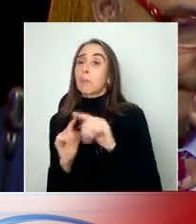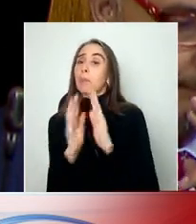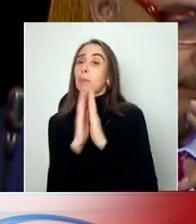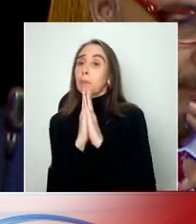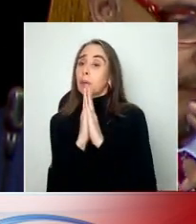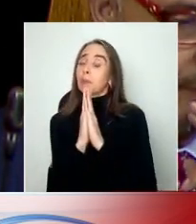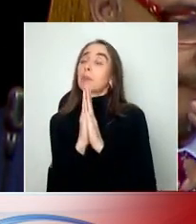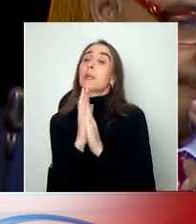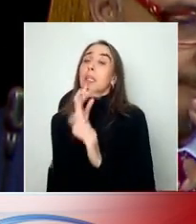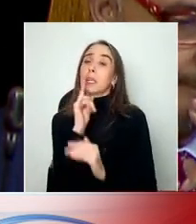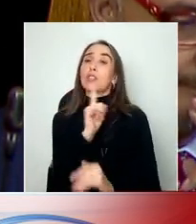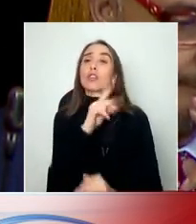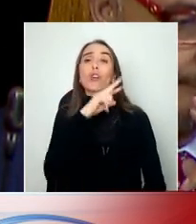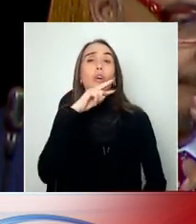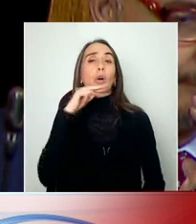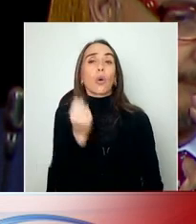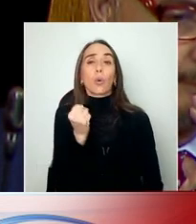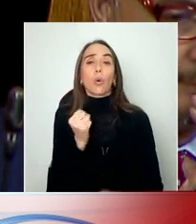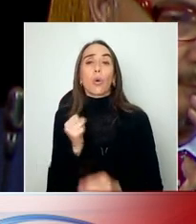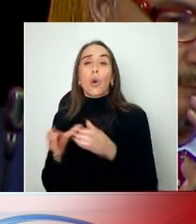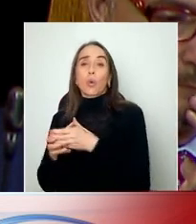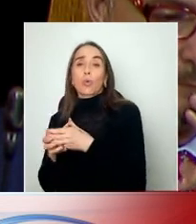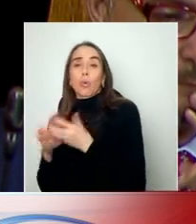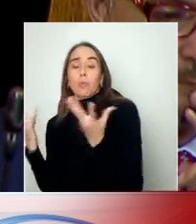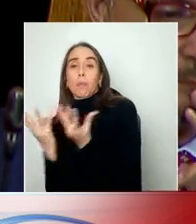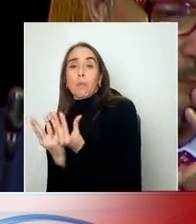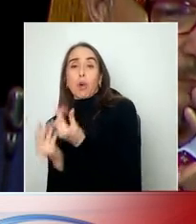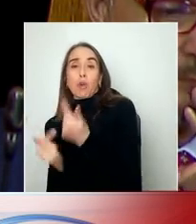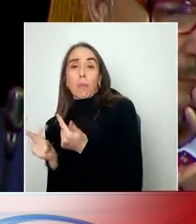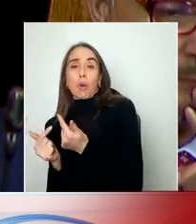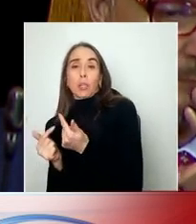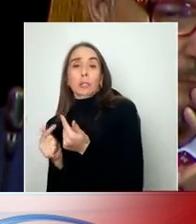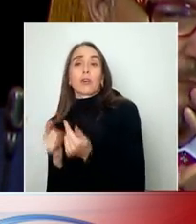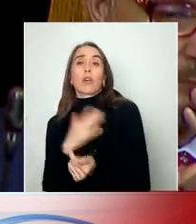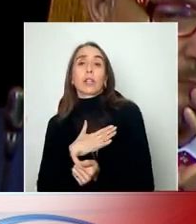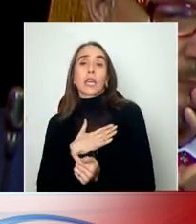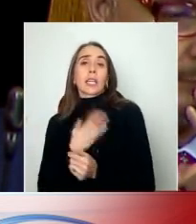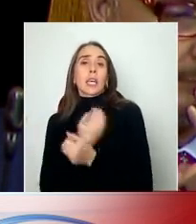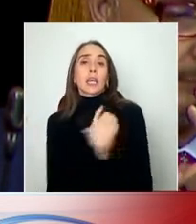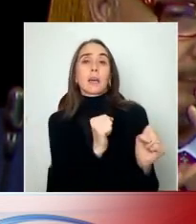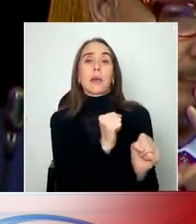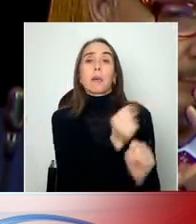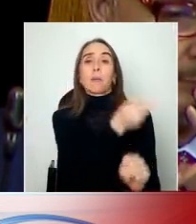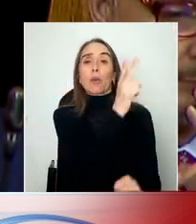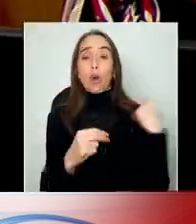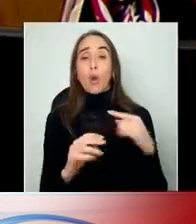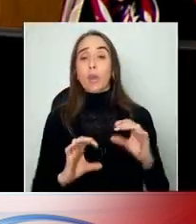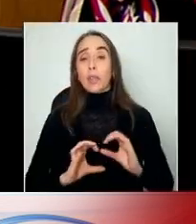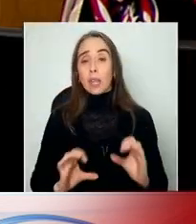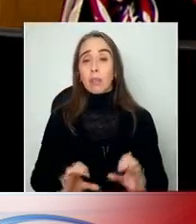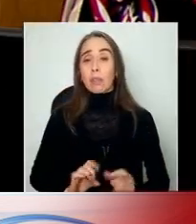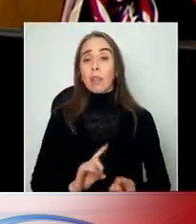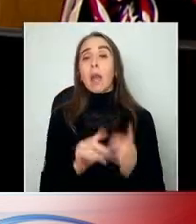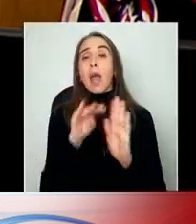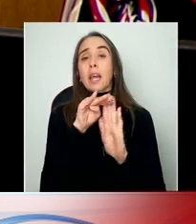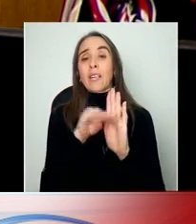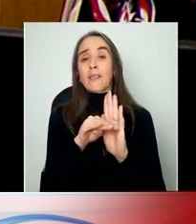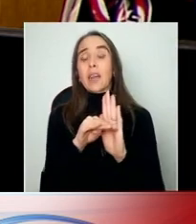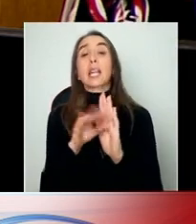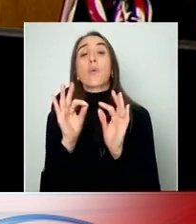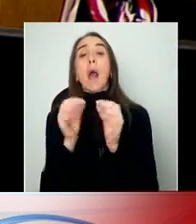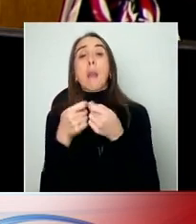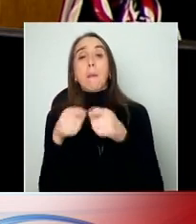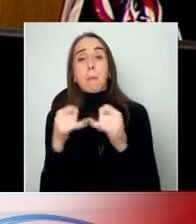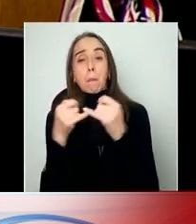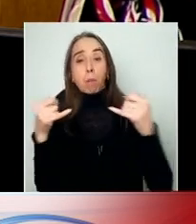el primero de enero de 2025 conforme al porcentaje de índice de precios al consumidor entre los meses de julio y diciembre